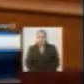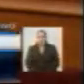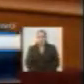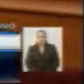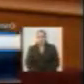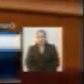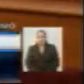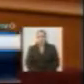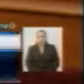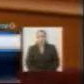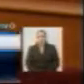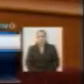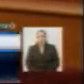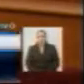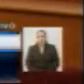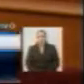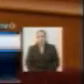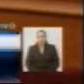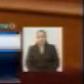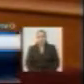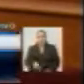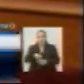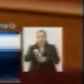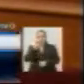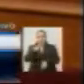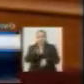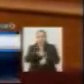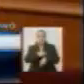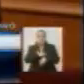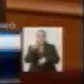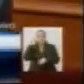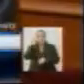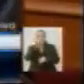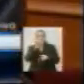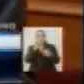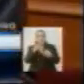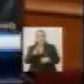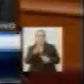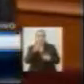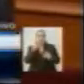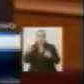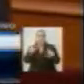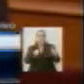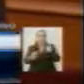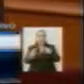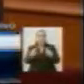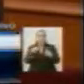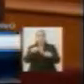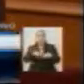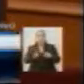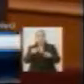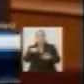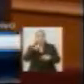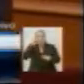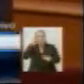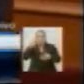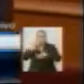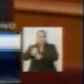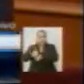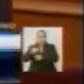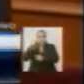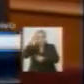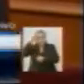en estos momentos difíciles donde los cuestionamientos abundan mientras nuestros soldados y policías